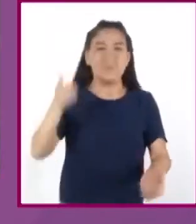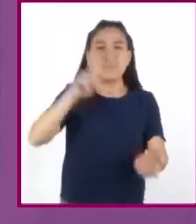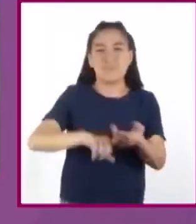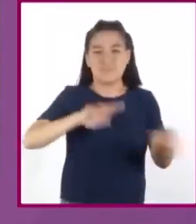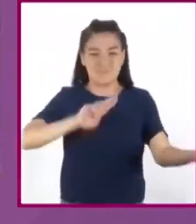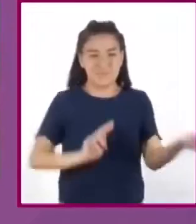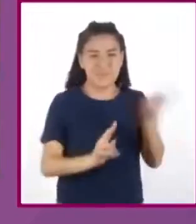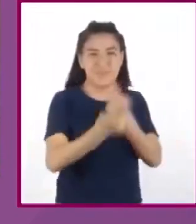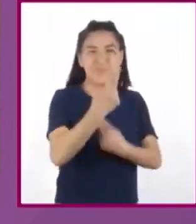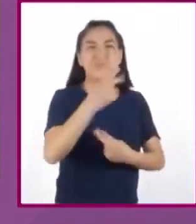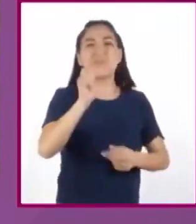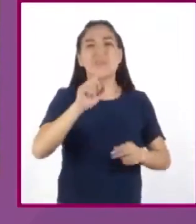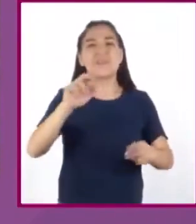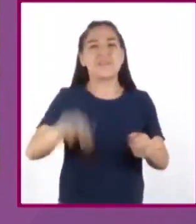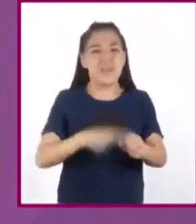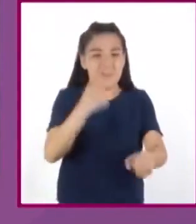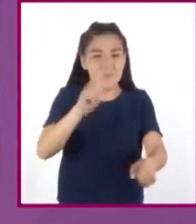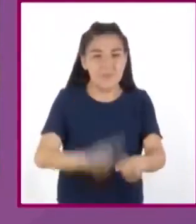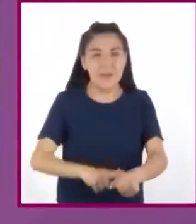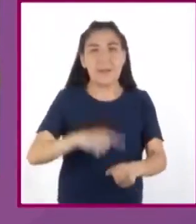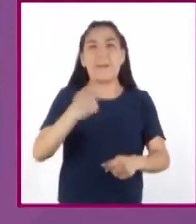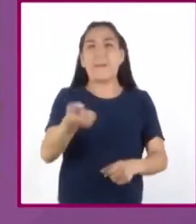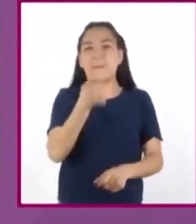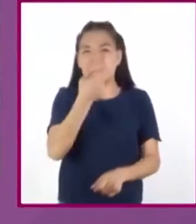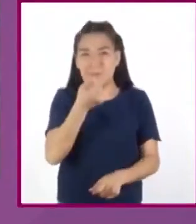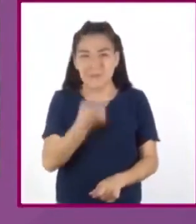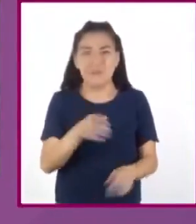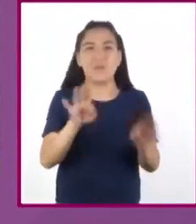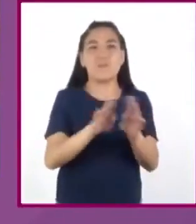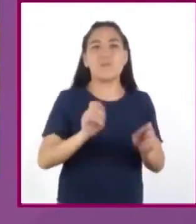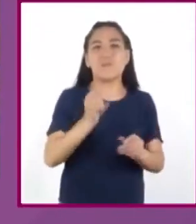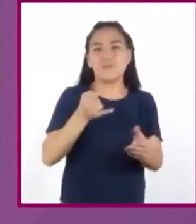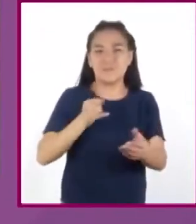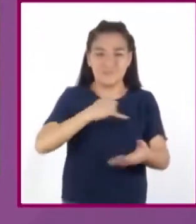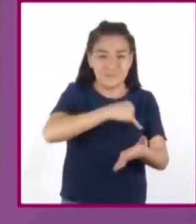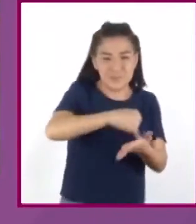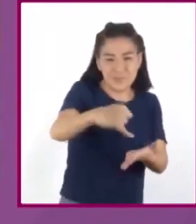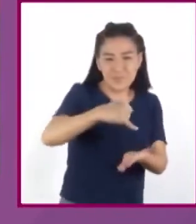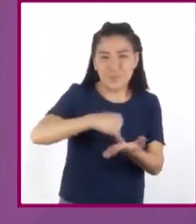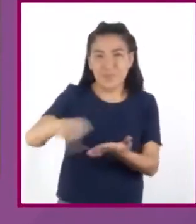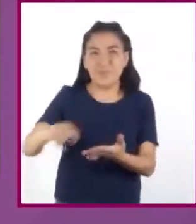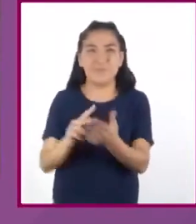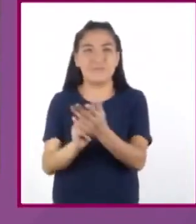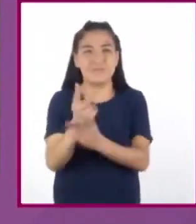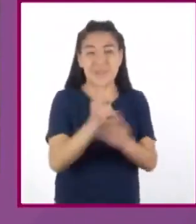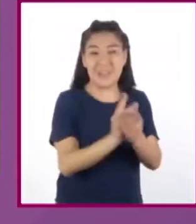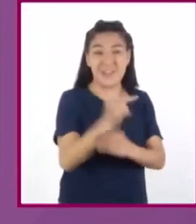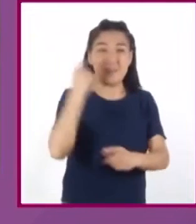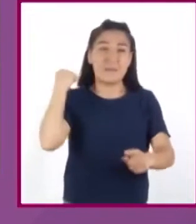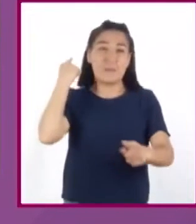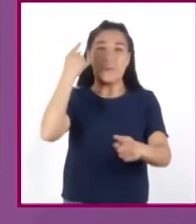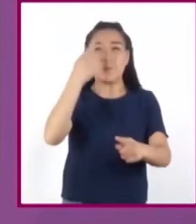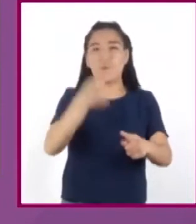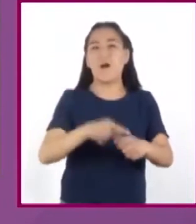la naturaleza, la medicina y las técnicas de cultivo, desde hace siglos y hasta la actualidad.